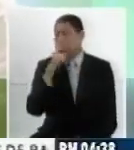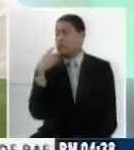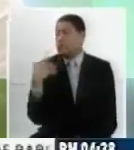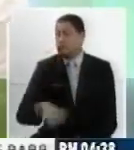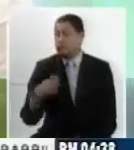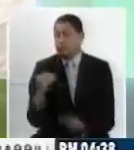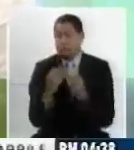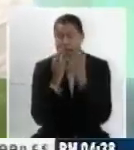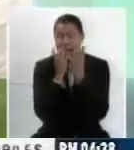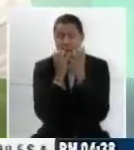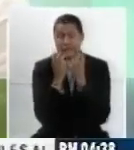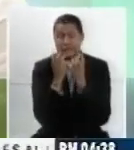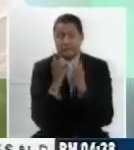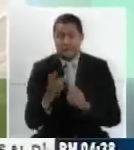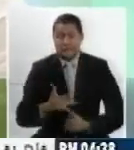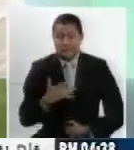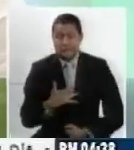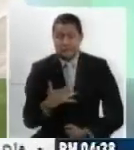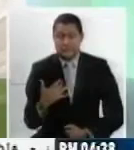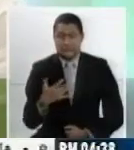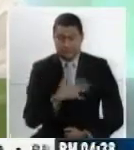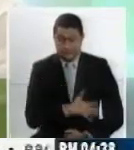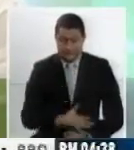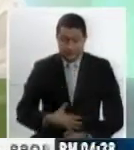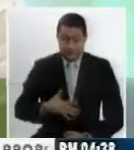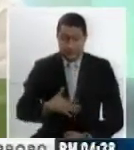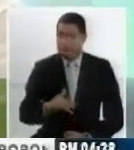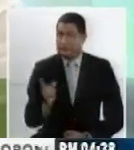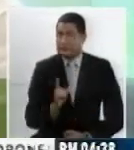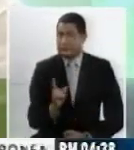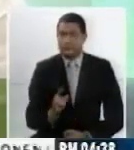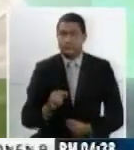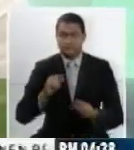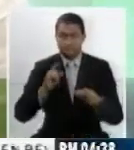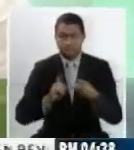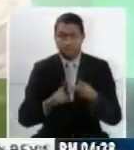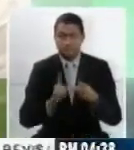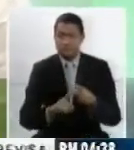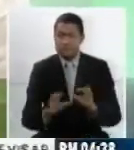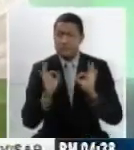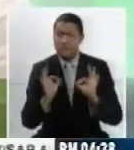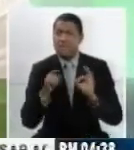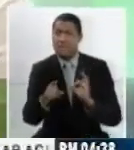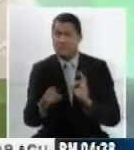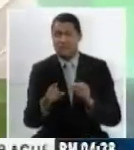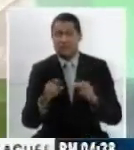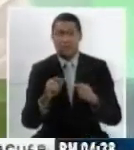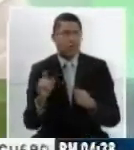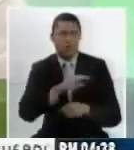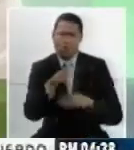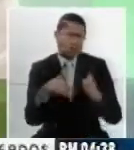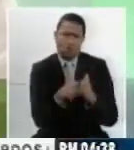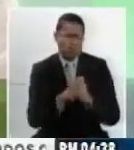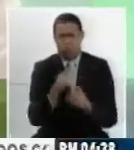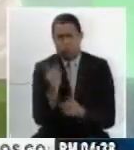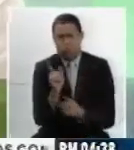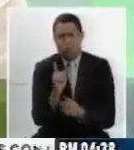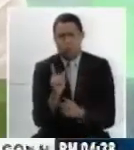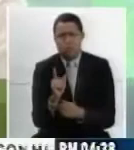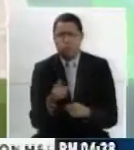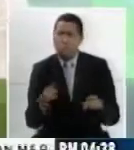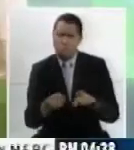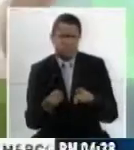alérgico. Puede sensibilizar el sistema inmunológico de aquellos que tienen esa predisposición específica a ese tipo de productos. No todos tienen la